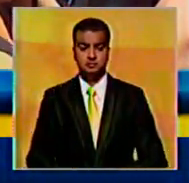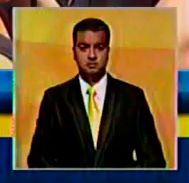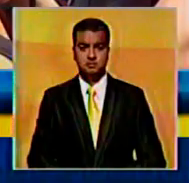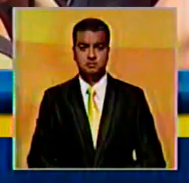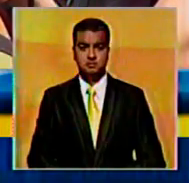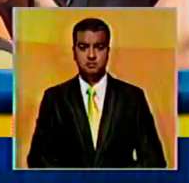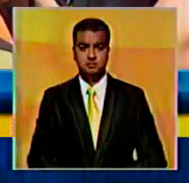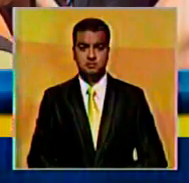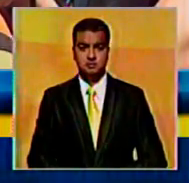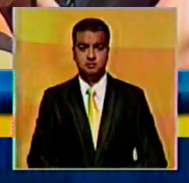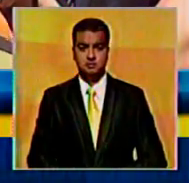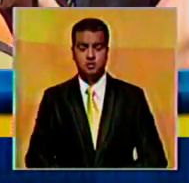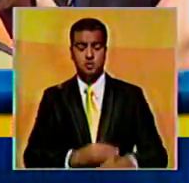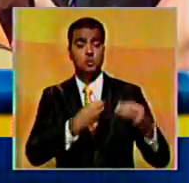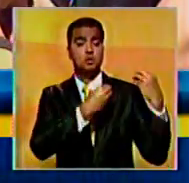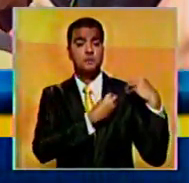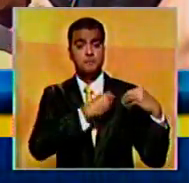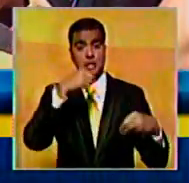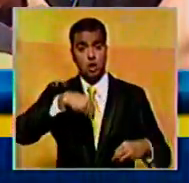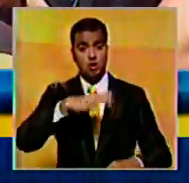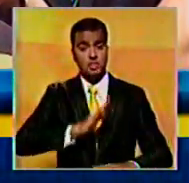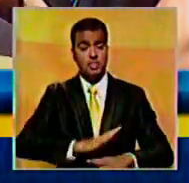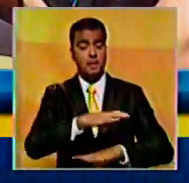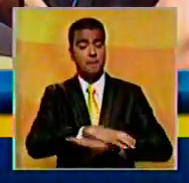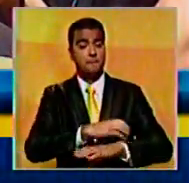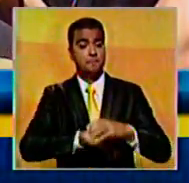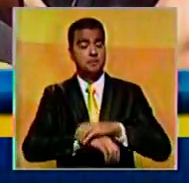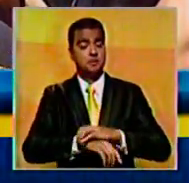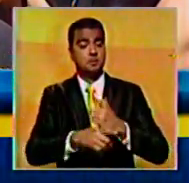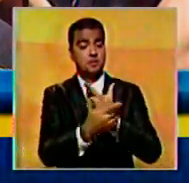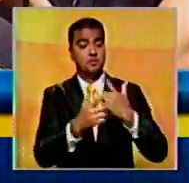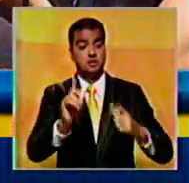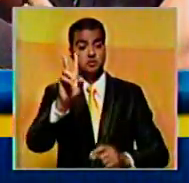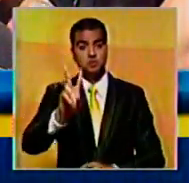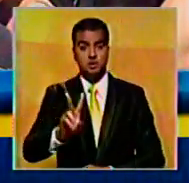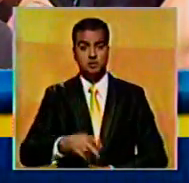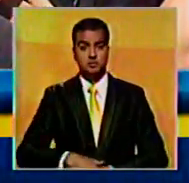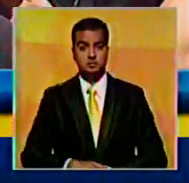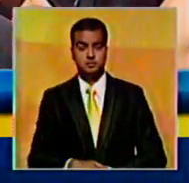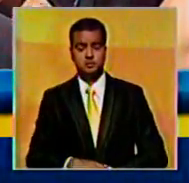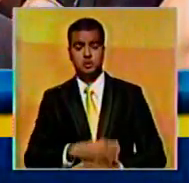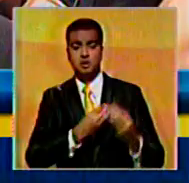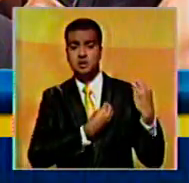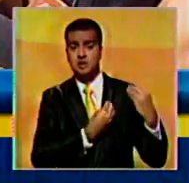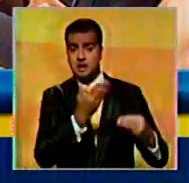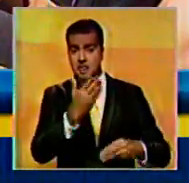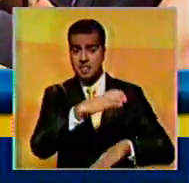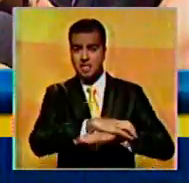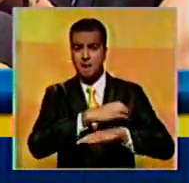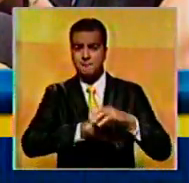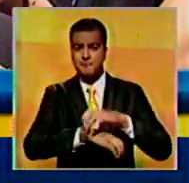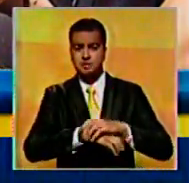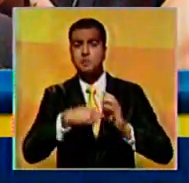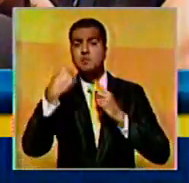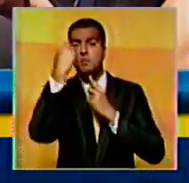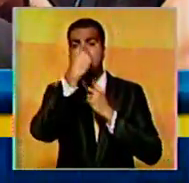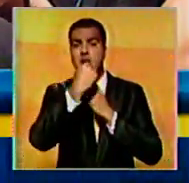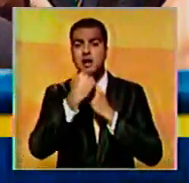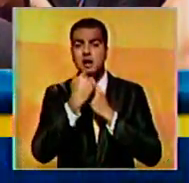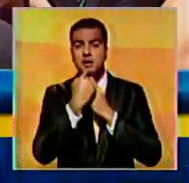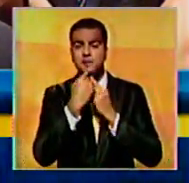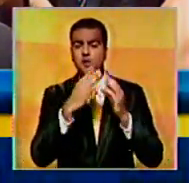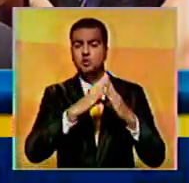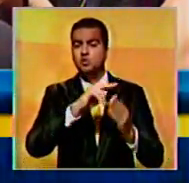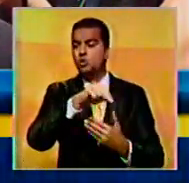un líder que hoy está preso por la liberación de Venezuela, un líder que hoy está preso por dar la cara por